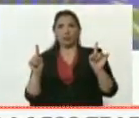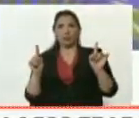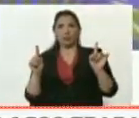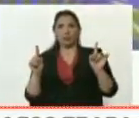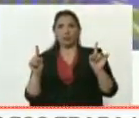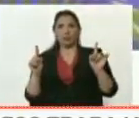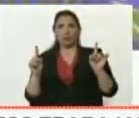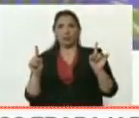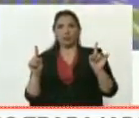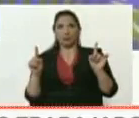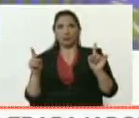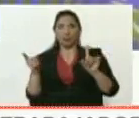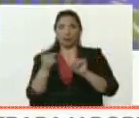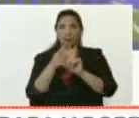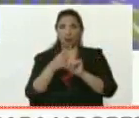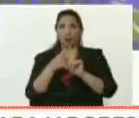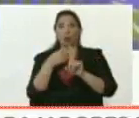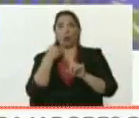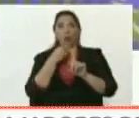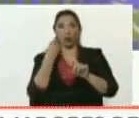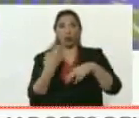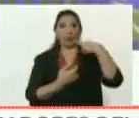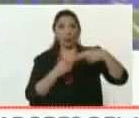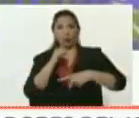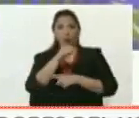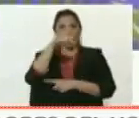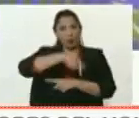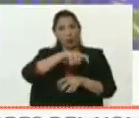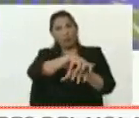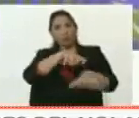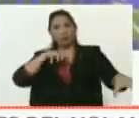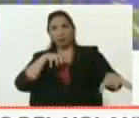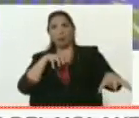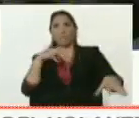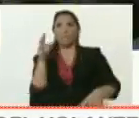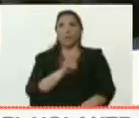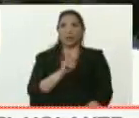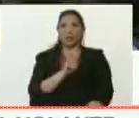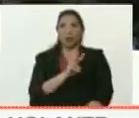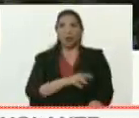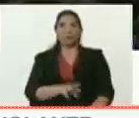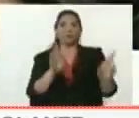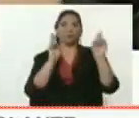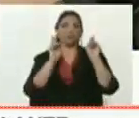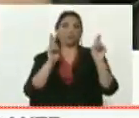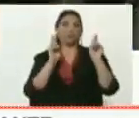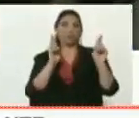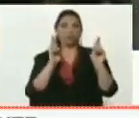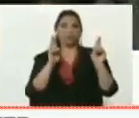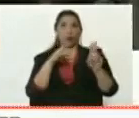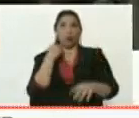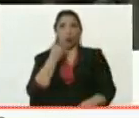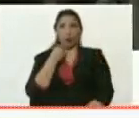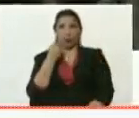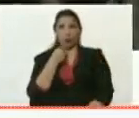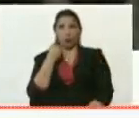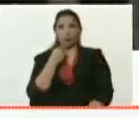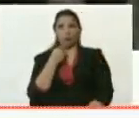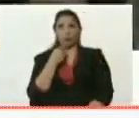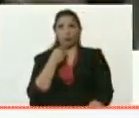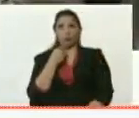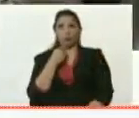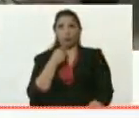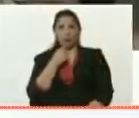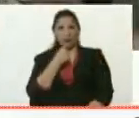entre la juventud revolucionaria, que hoy es mayoría en Venezuela, afortunadamente es una juventud que se